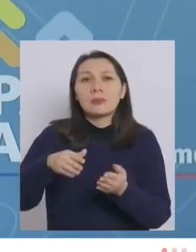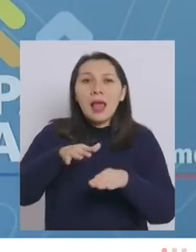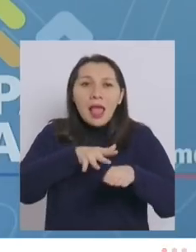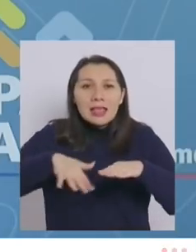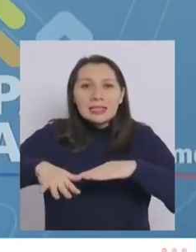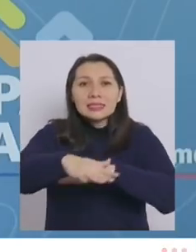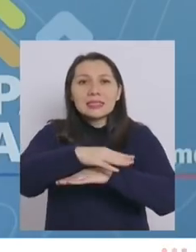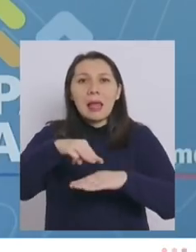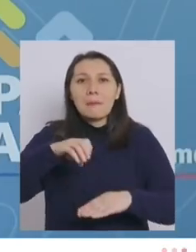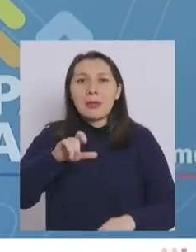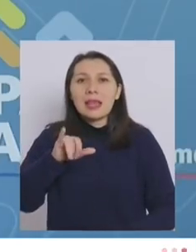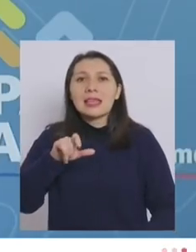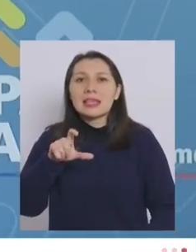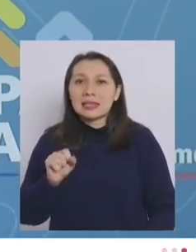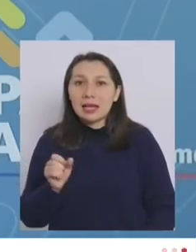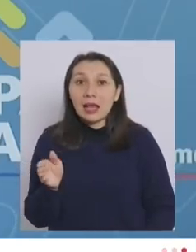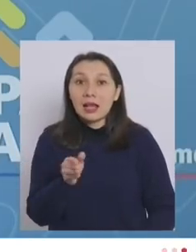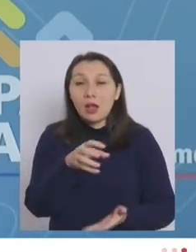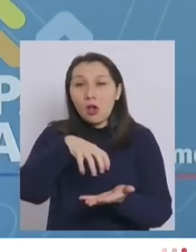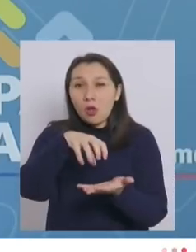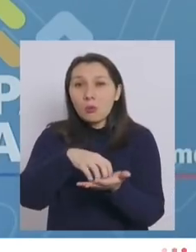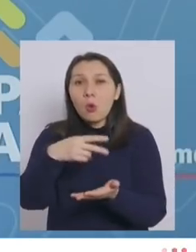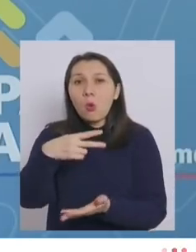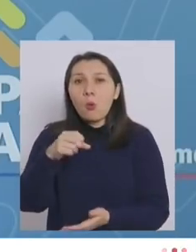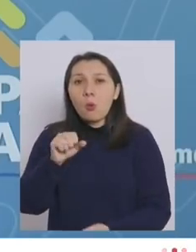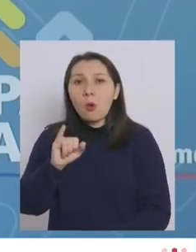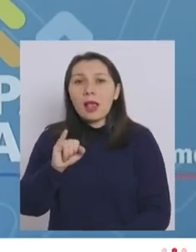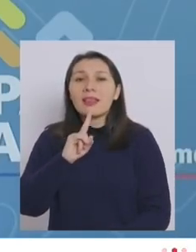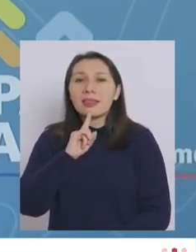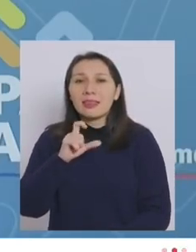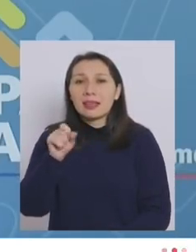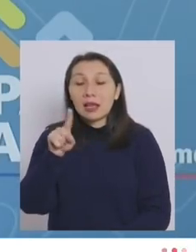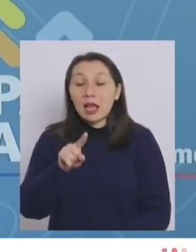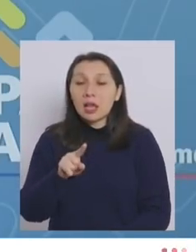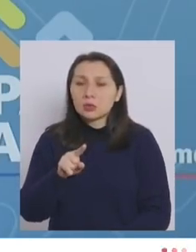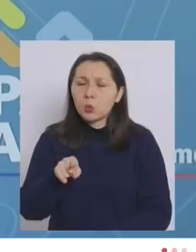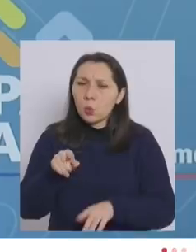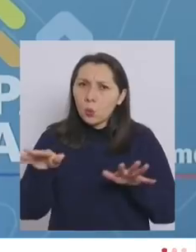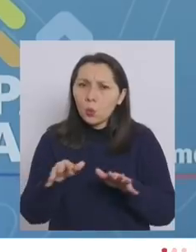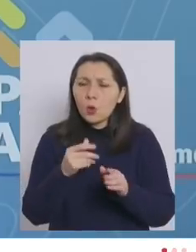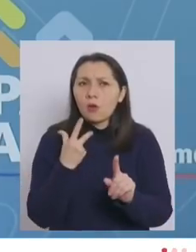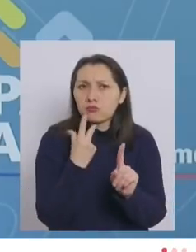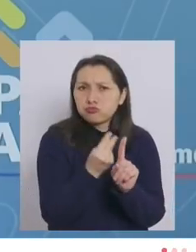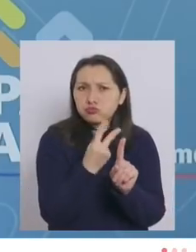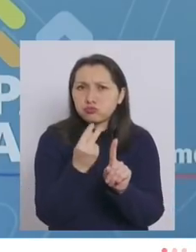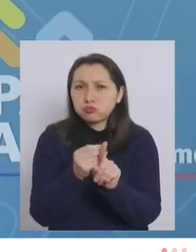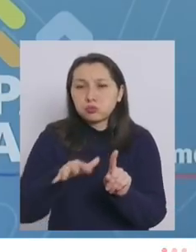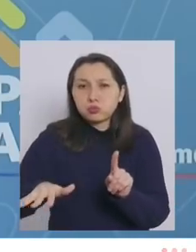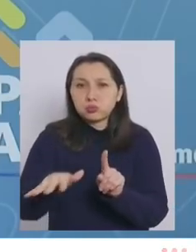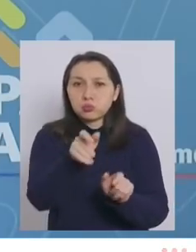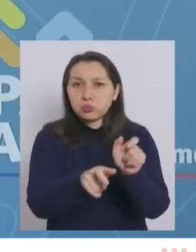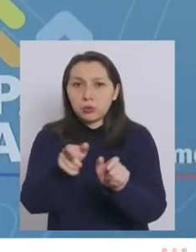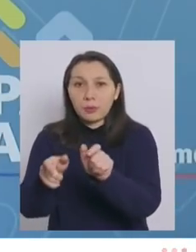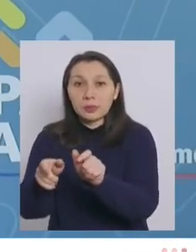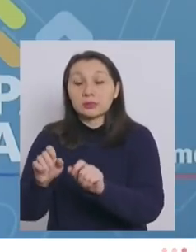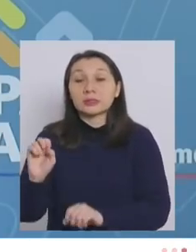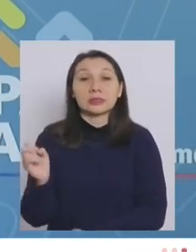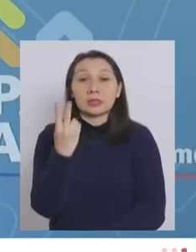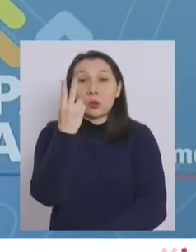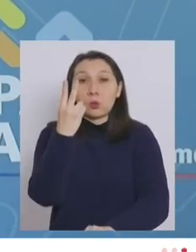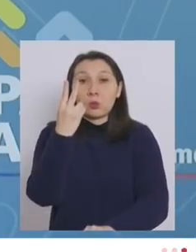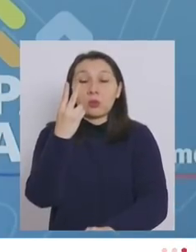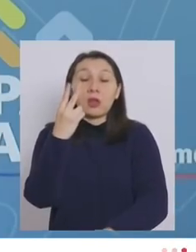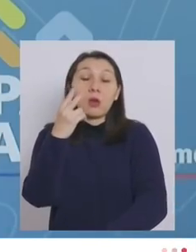comuna de Huaytecas, que ha hecho un esfuerzo gigantesco para vacunar a todos sus habitantes. Y la segunda región que